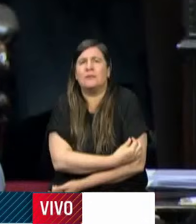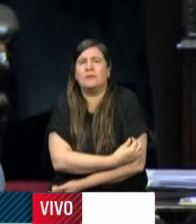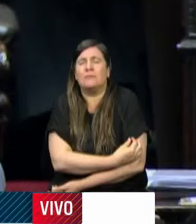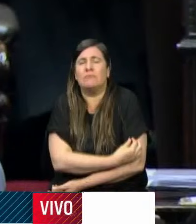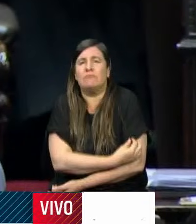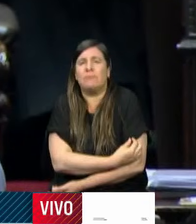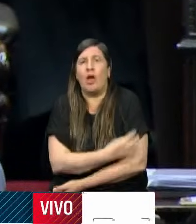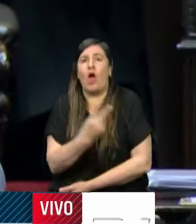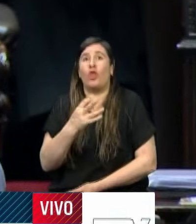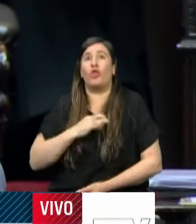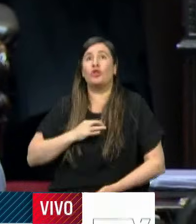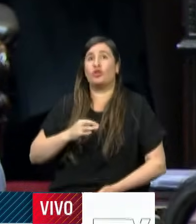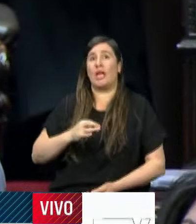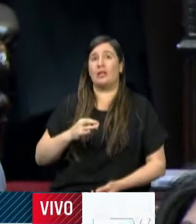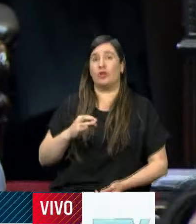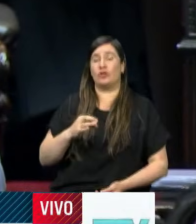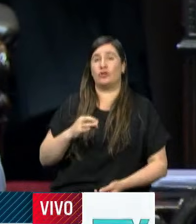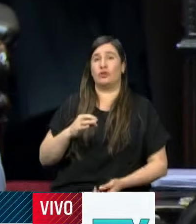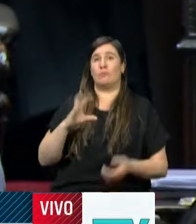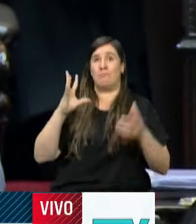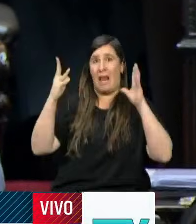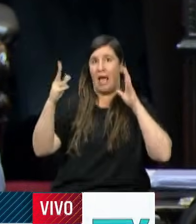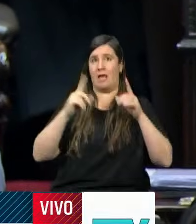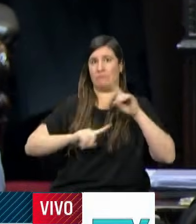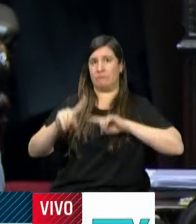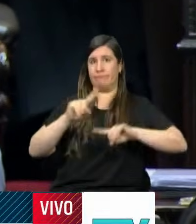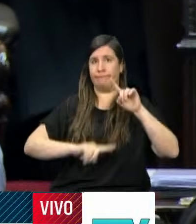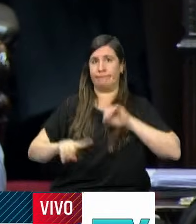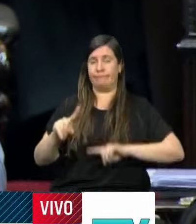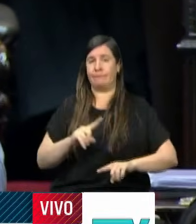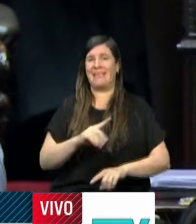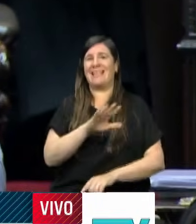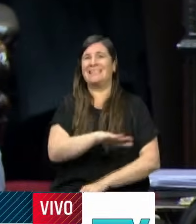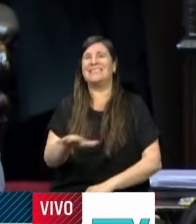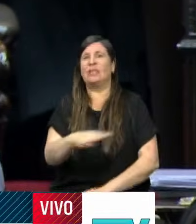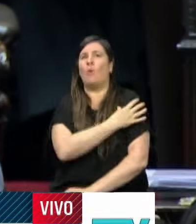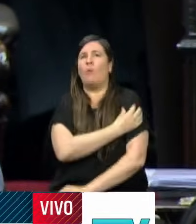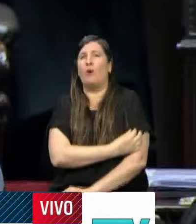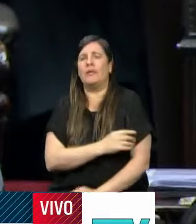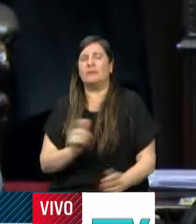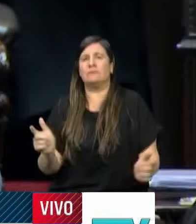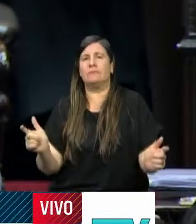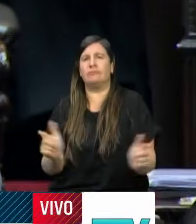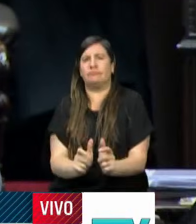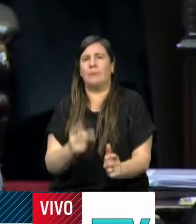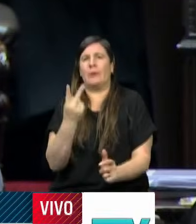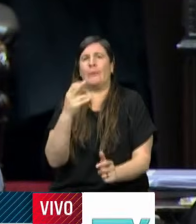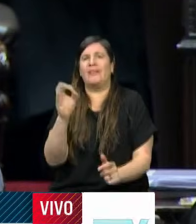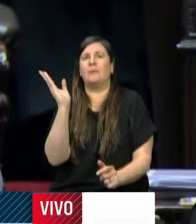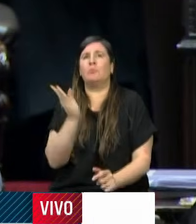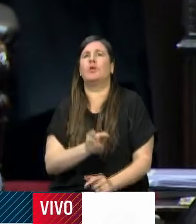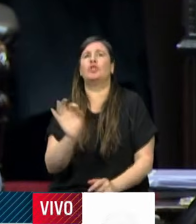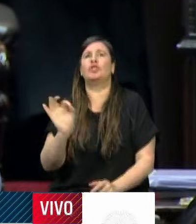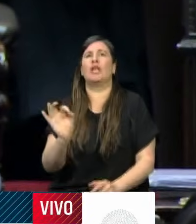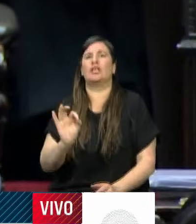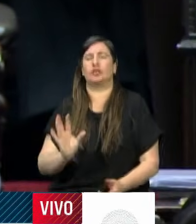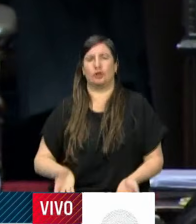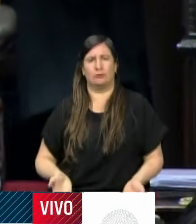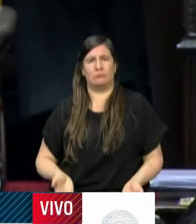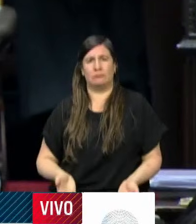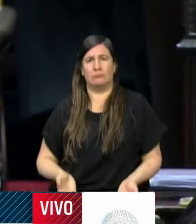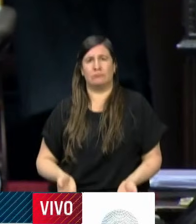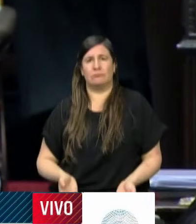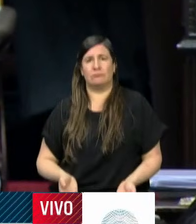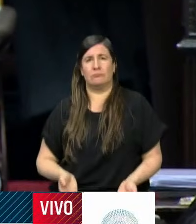En los 2 años del gobierno del presidente Milei se ha reducido 20 puntos la pobreza infantil.